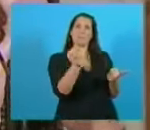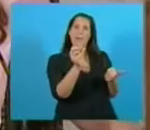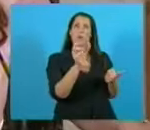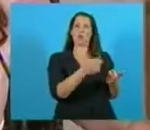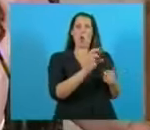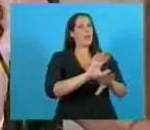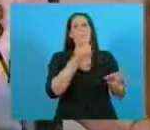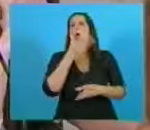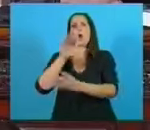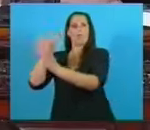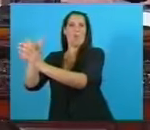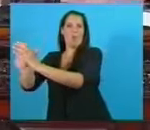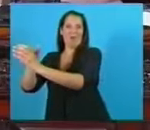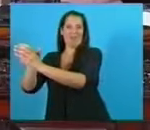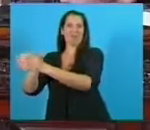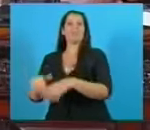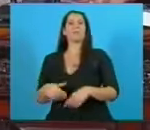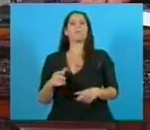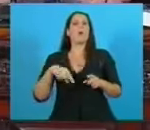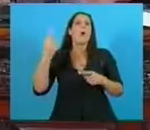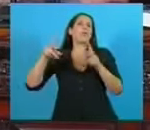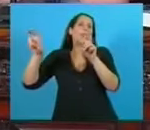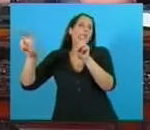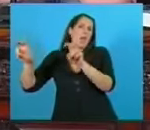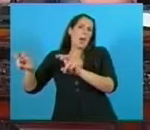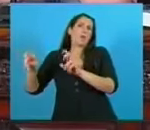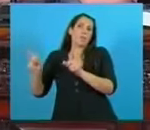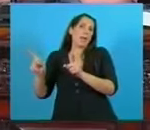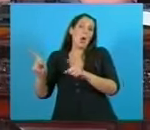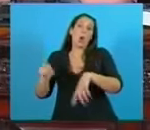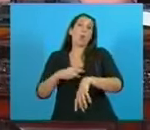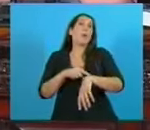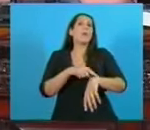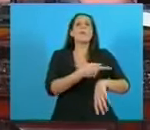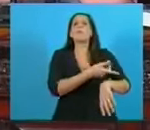que podría seguir con otros temas, pero ya llevamos, ¿cuánto?